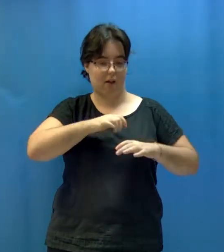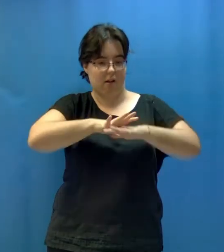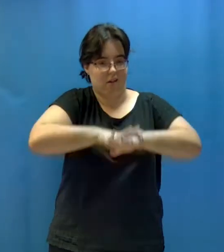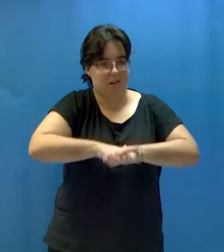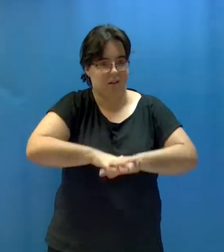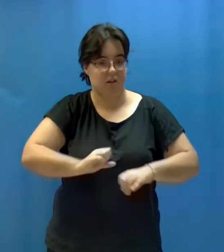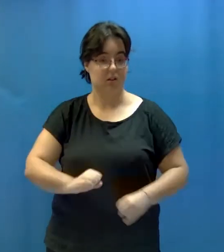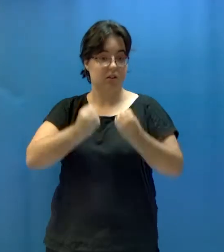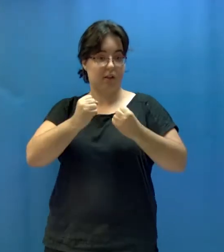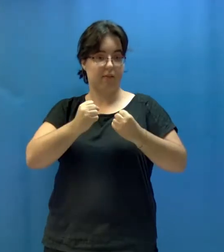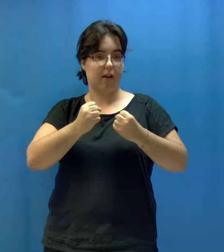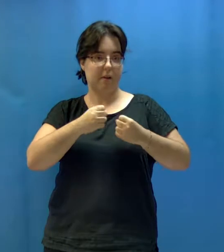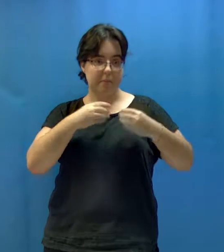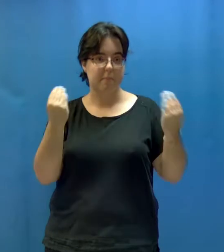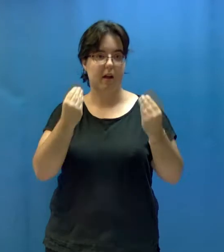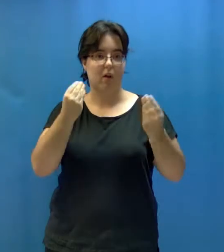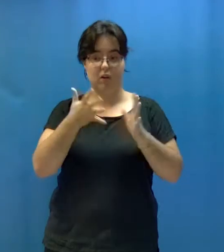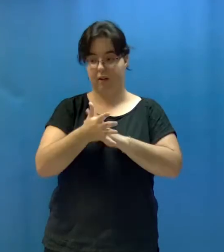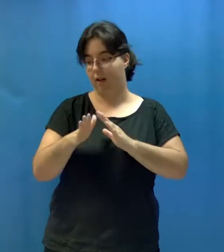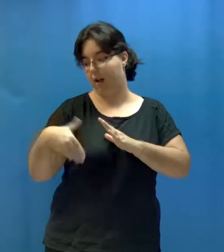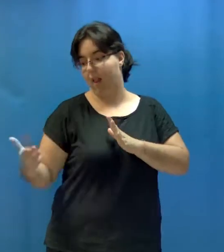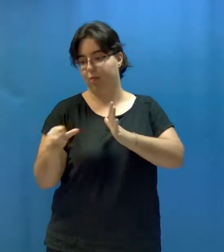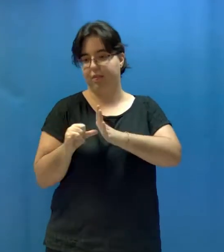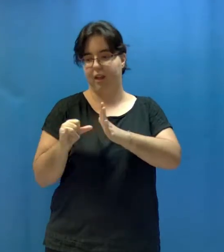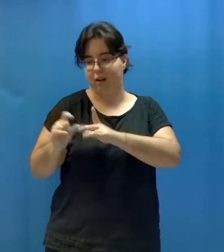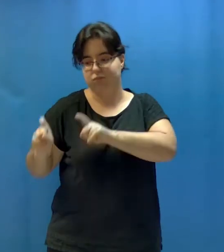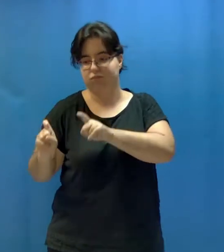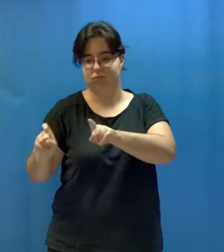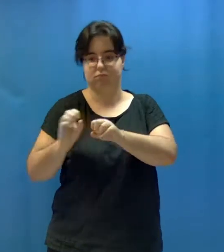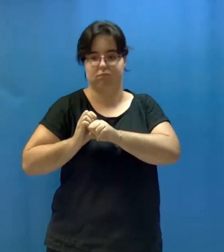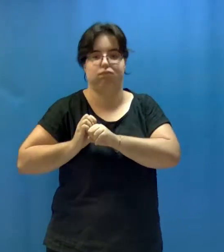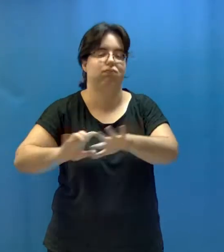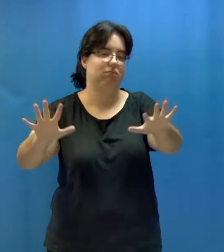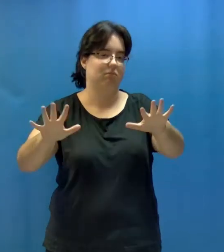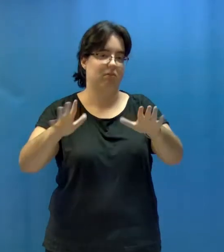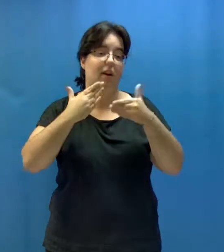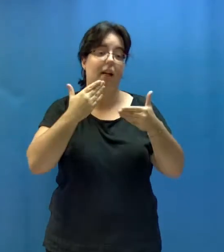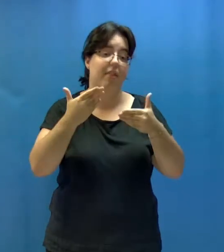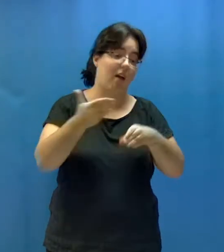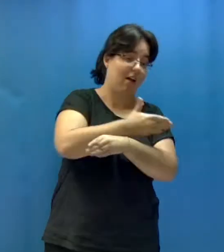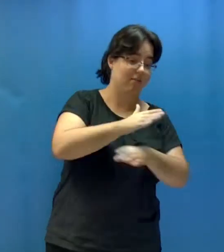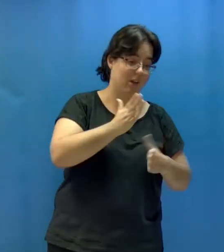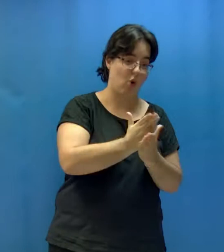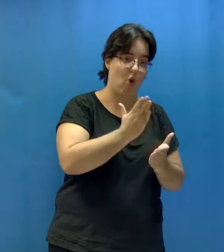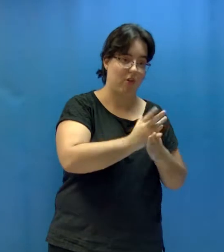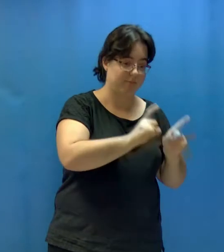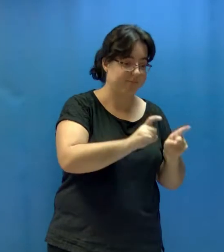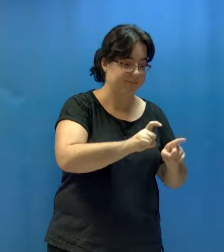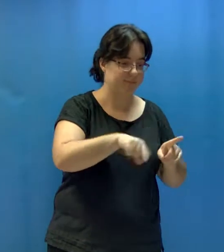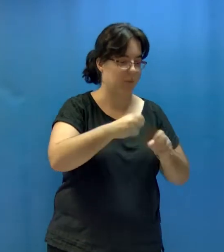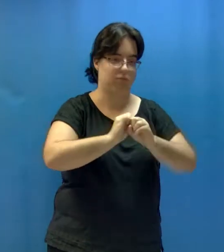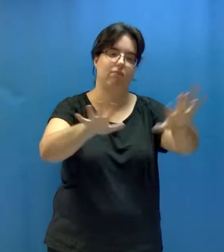el mundo que esté cerca de la persona afectada. Y esto se consigue principalmente a través de la educación de todos los niños en edad